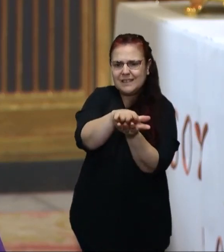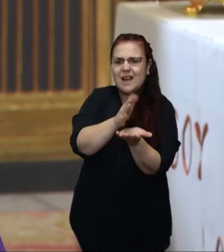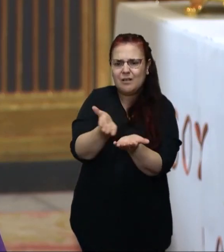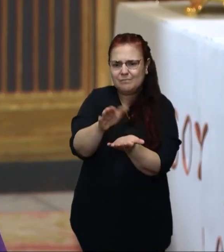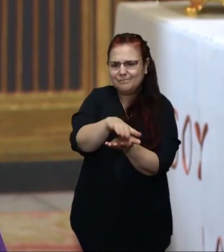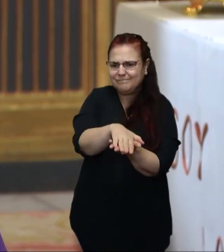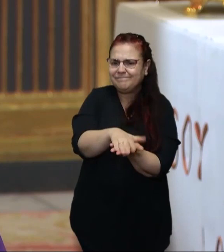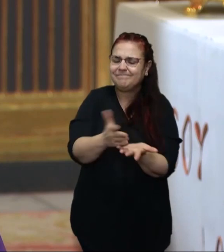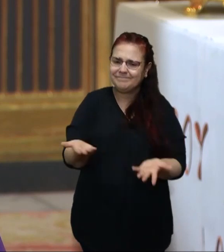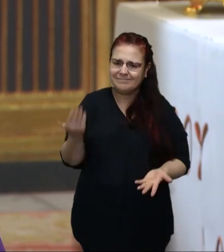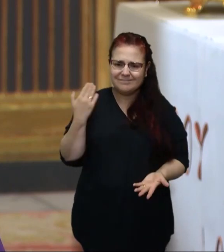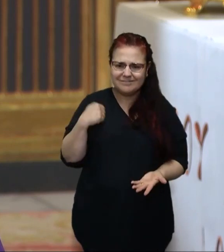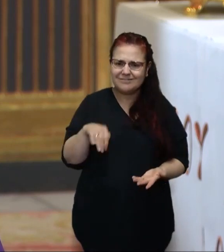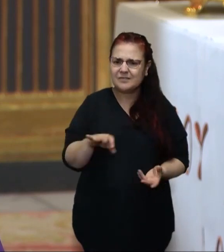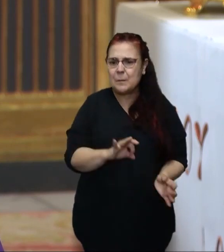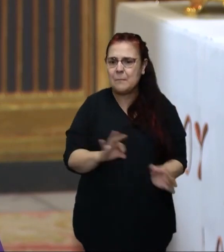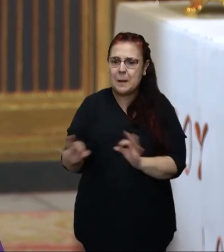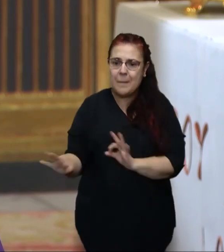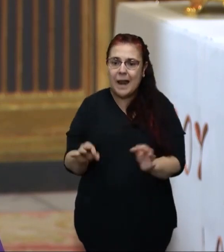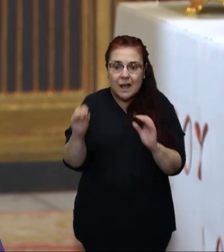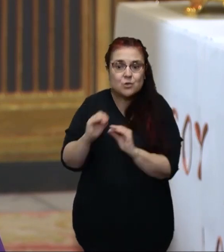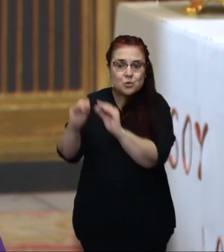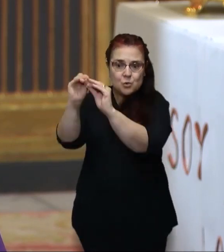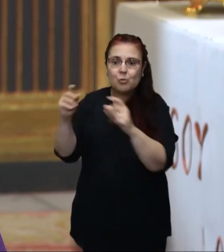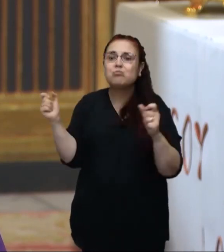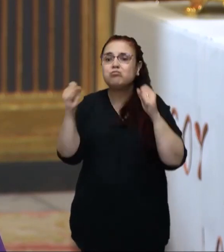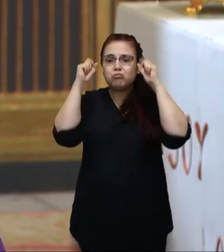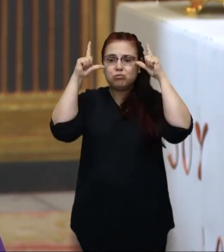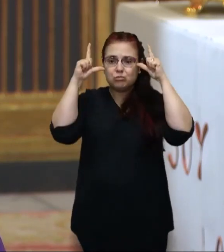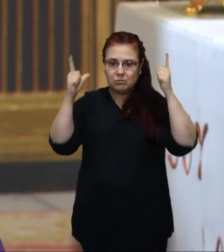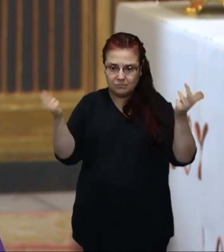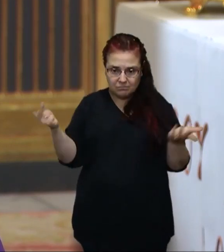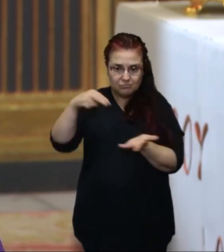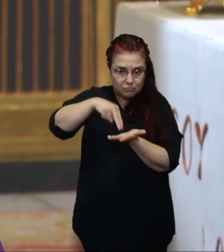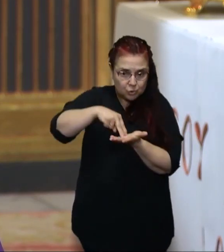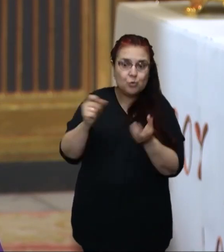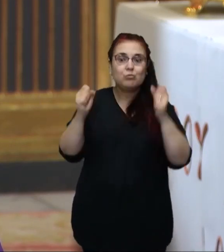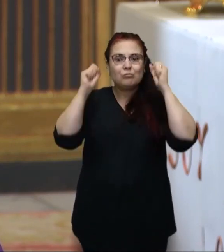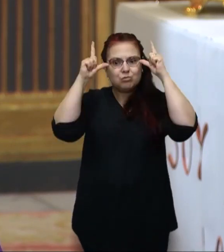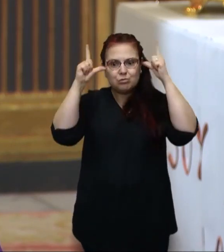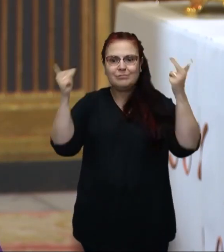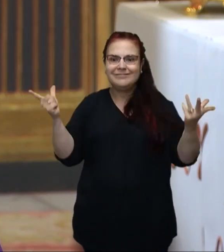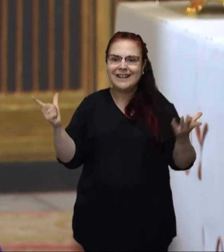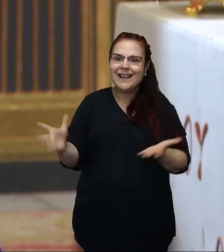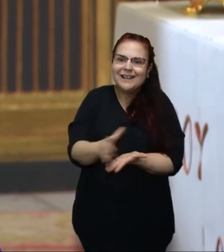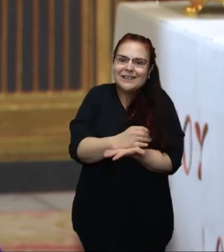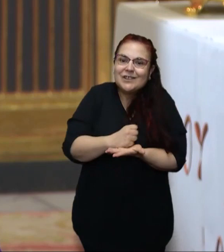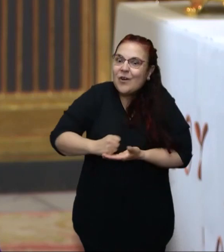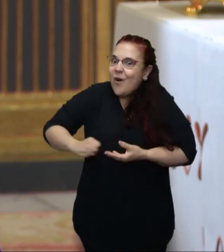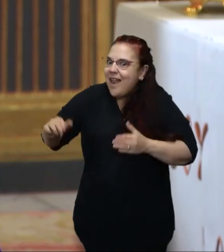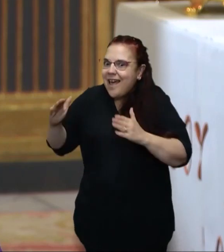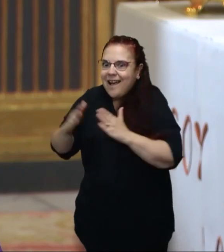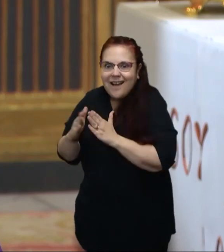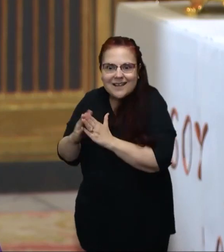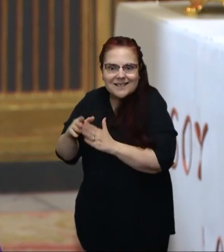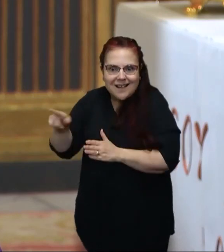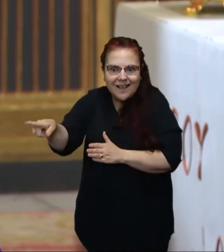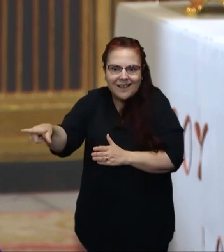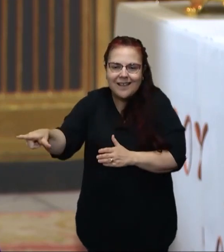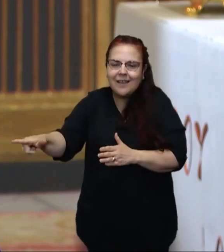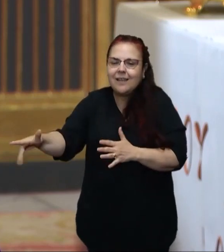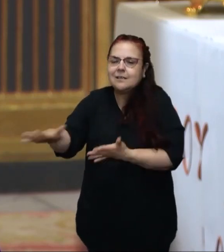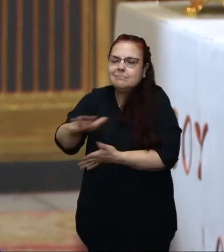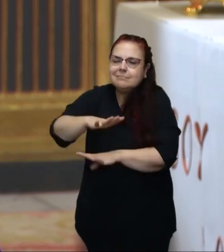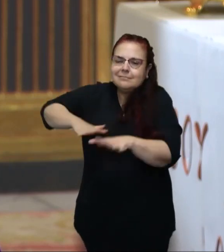ya su resurrección. Y toda la casa se llenó del perfume. Toda